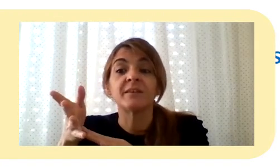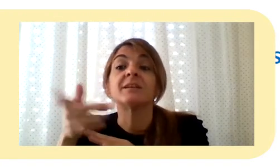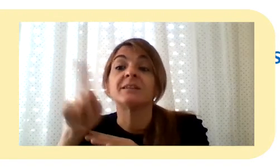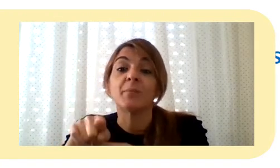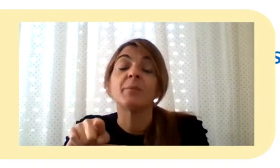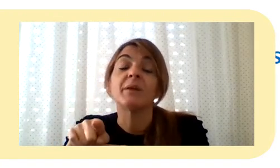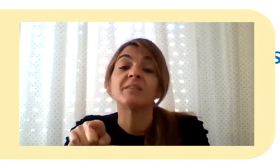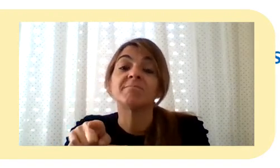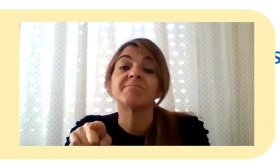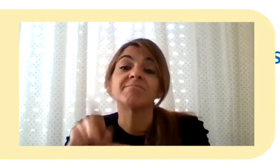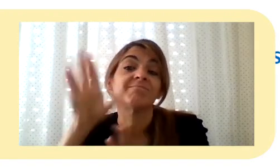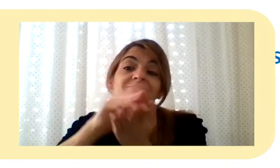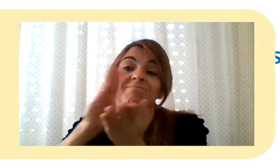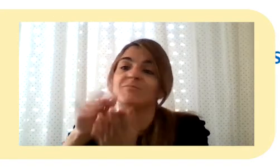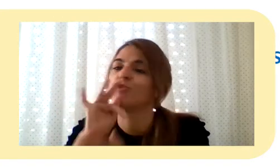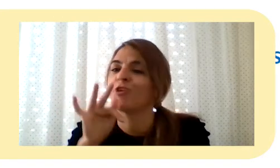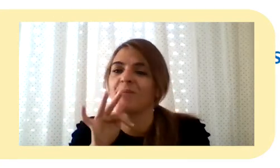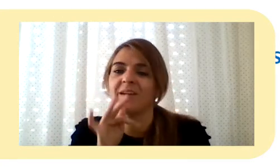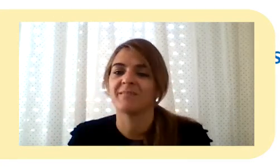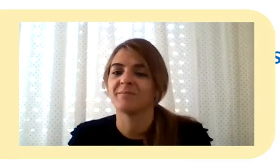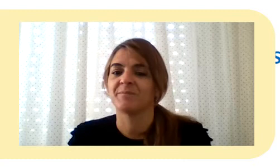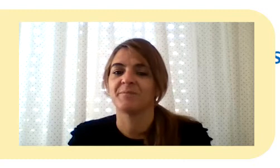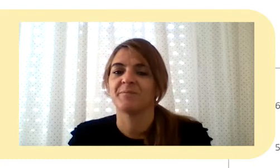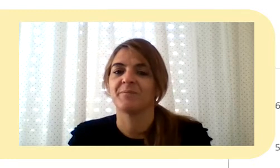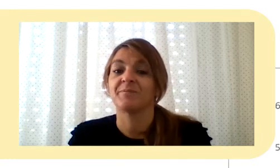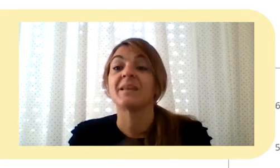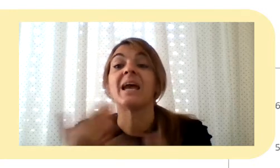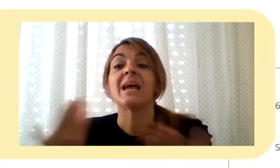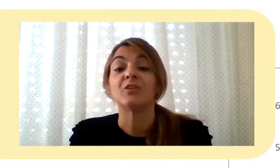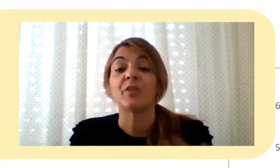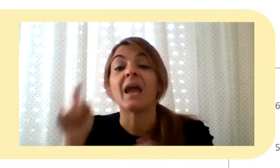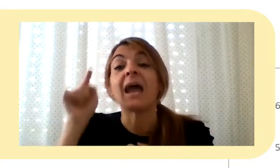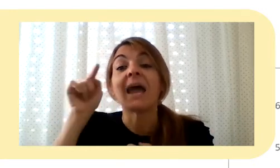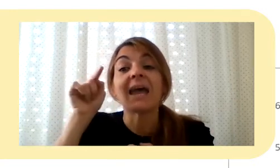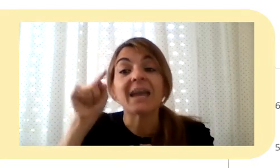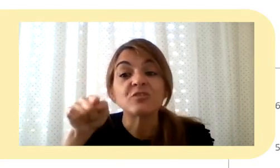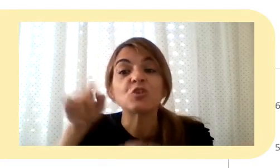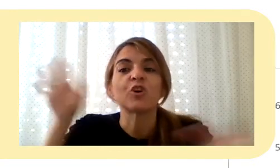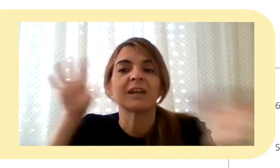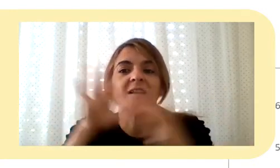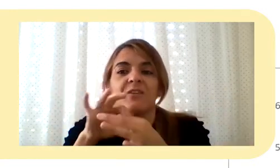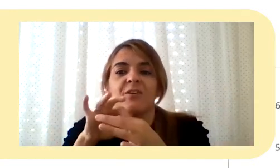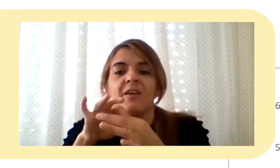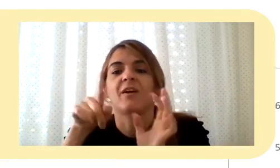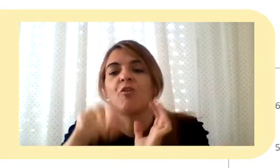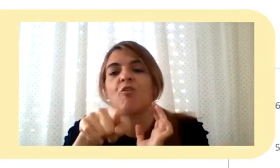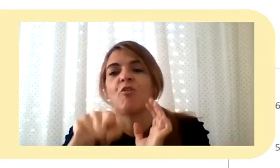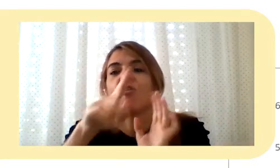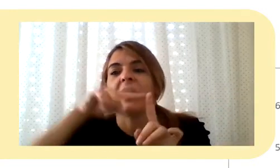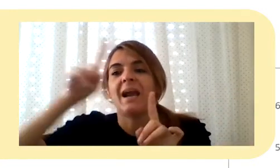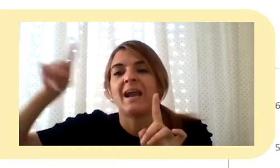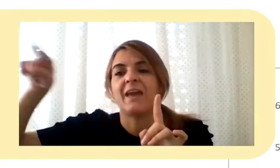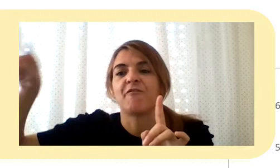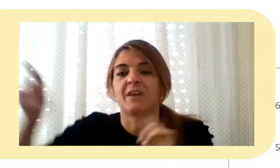solamente que no están recogidos. Y esto tiene una razón de ser relacionada con esta siguiente gráfica. A